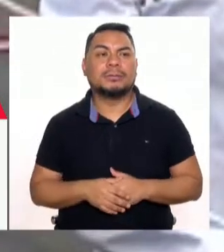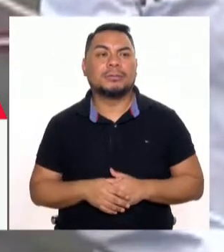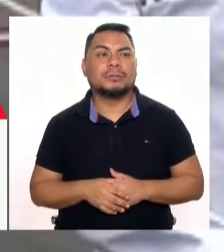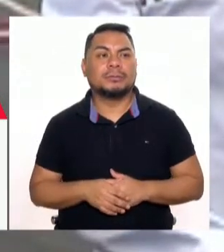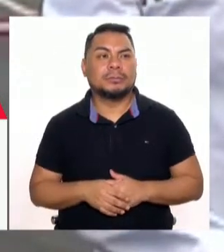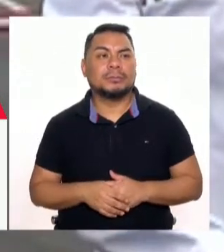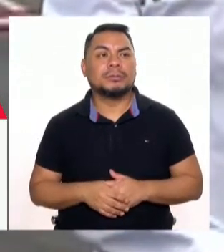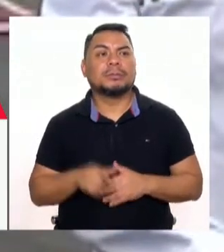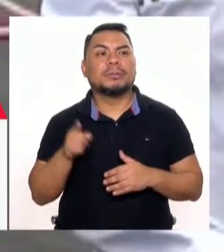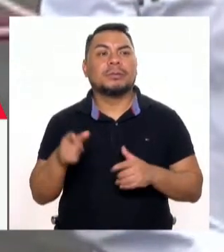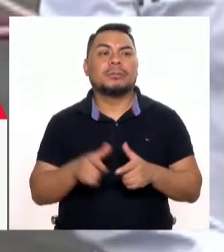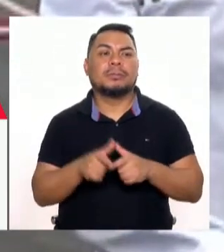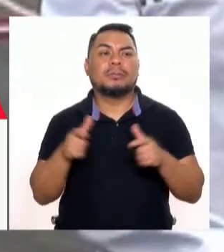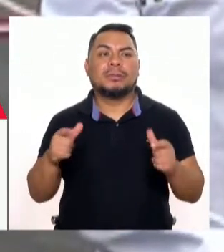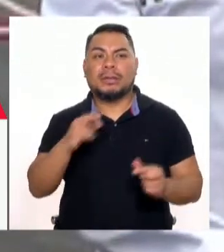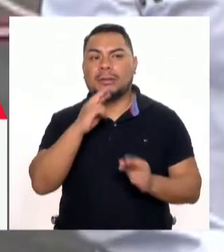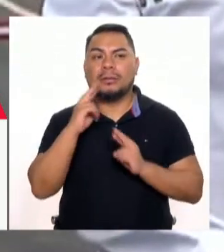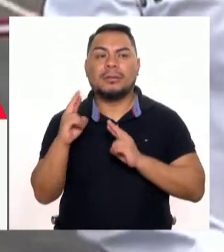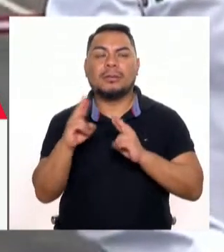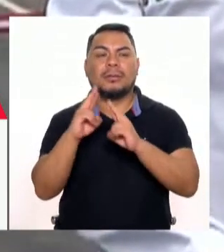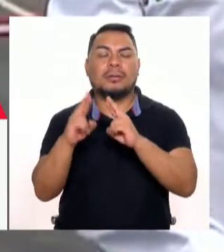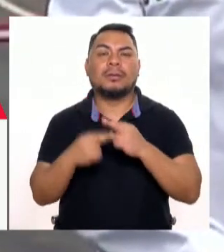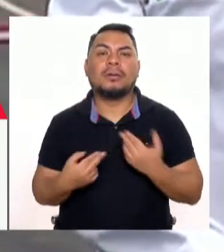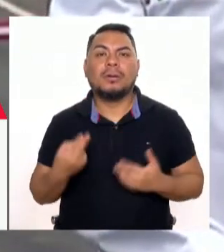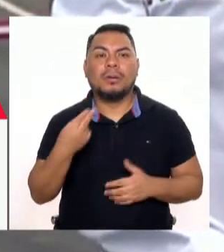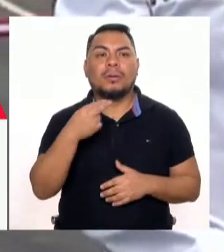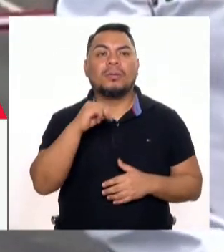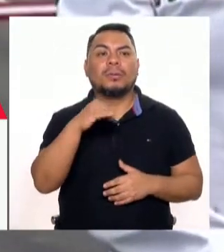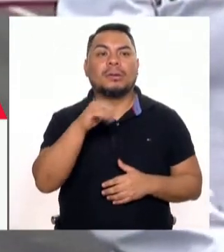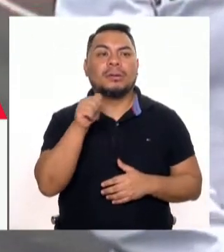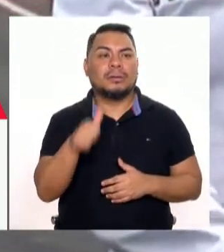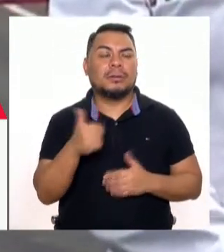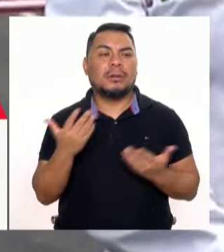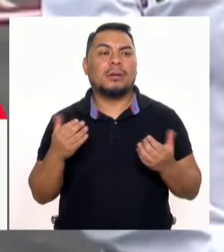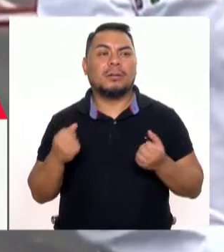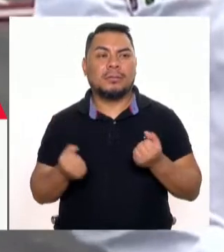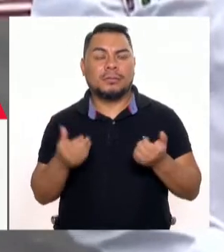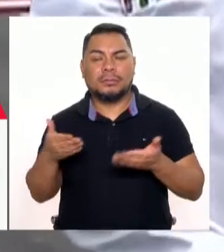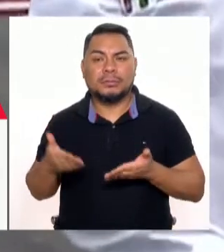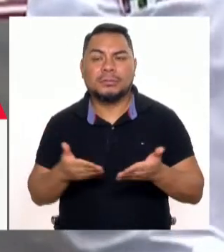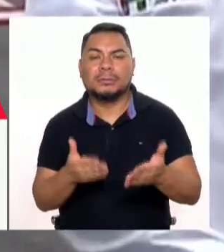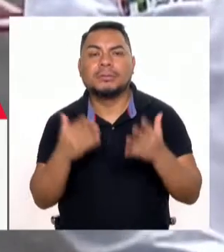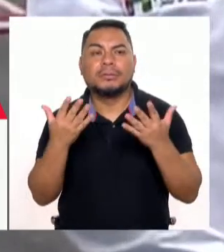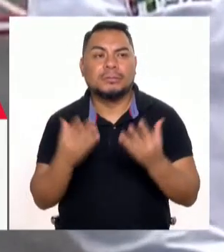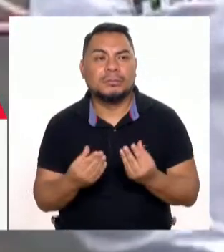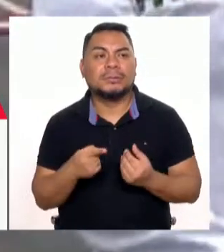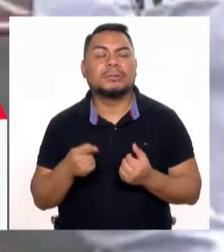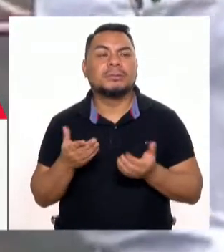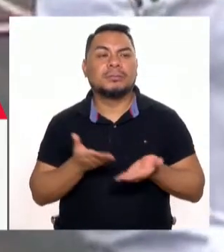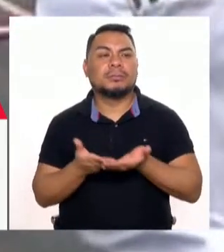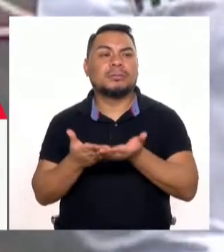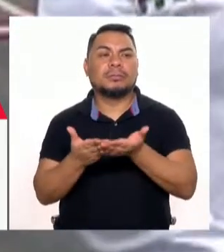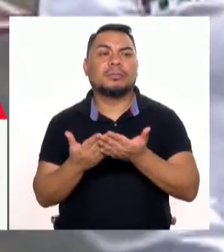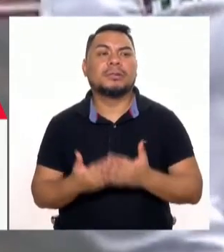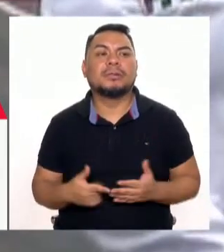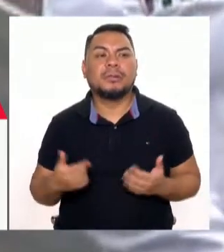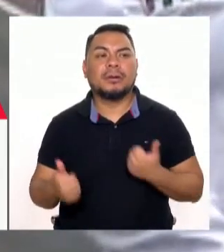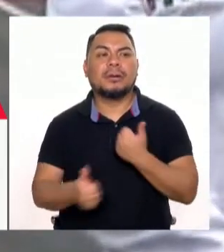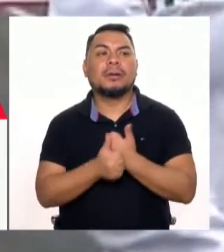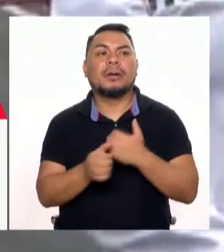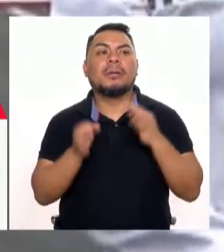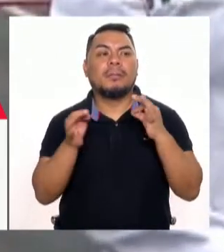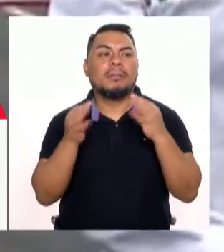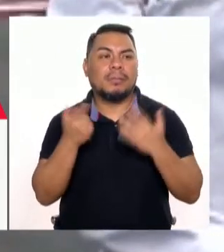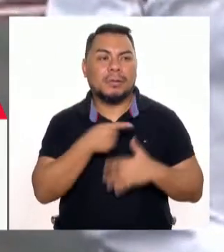este inmenso Río del guayaga en embarcaciones pequeñas en basas artesanales arriesgando